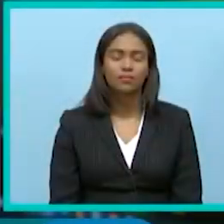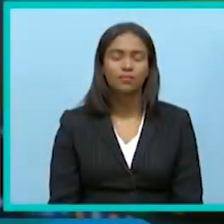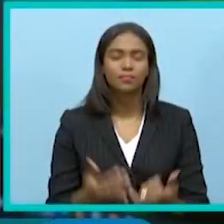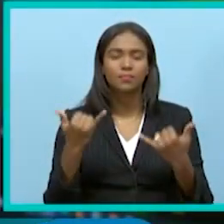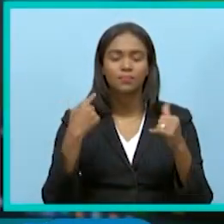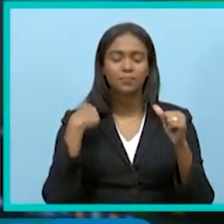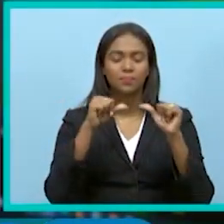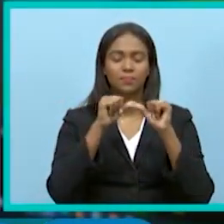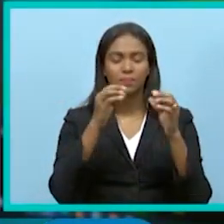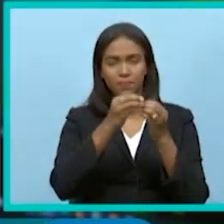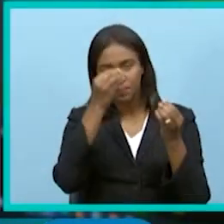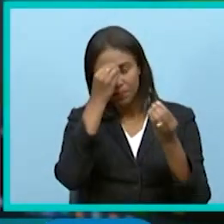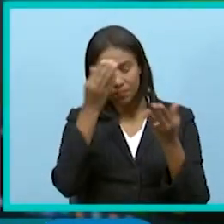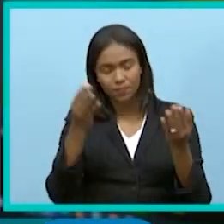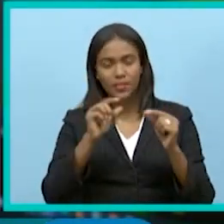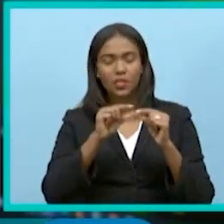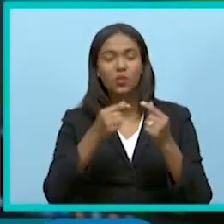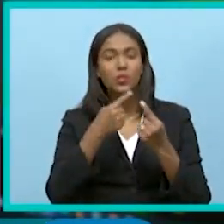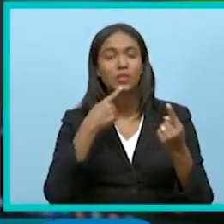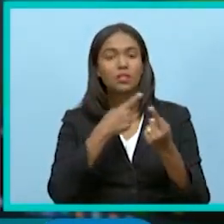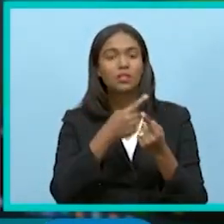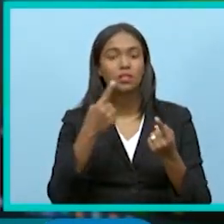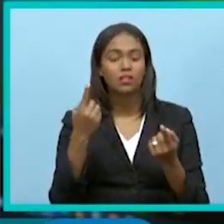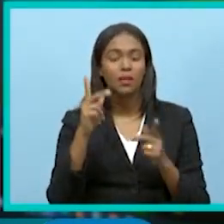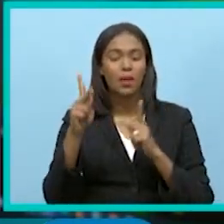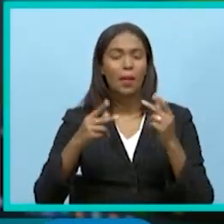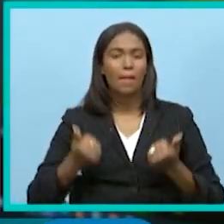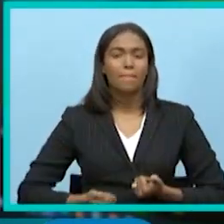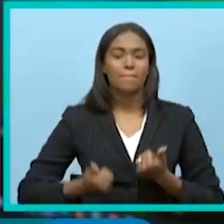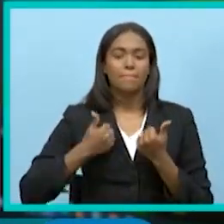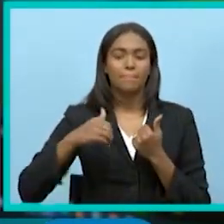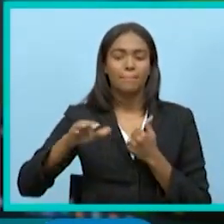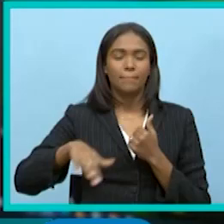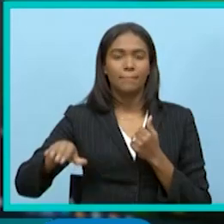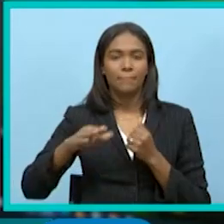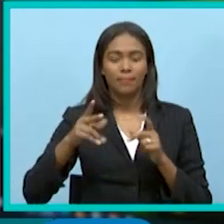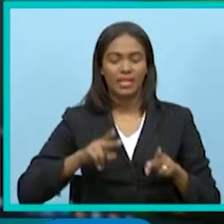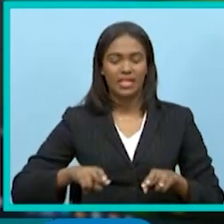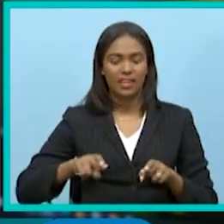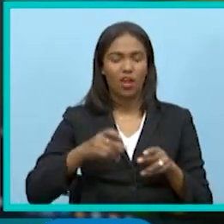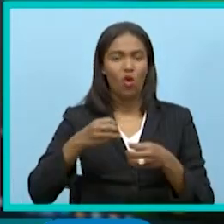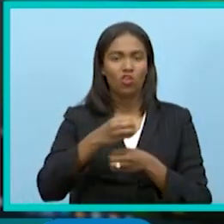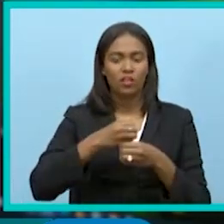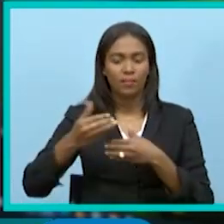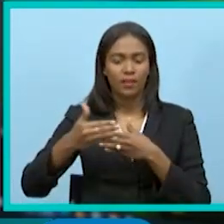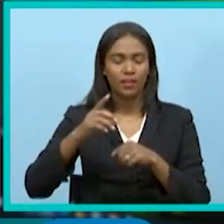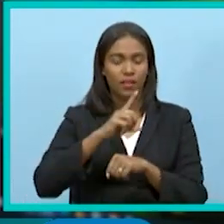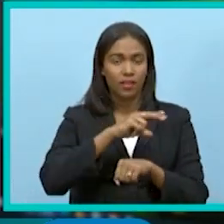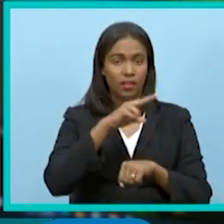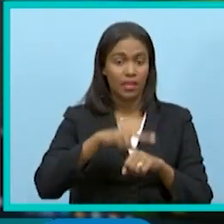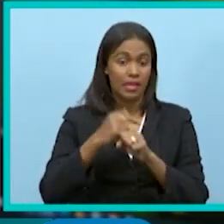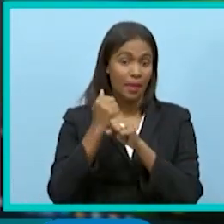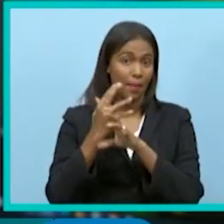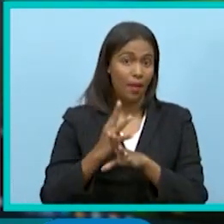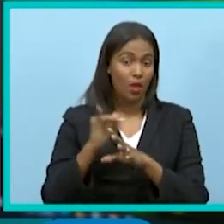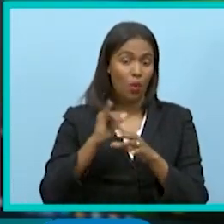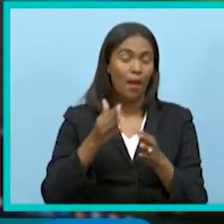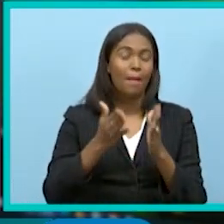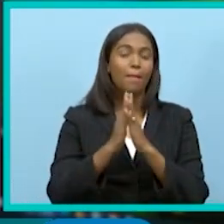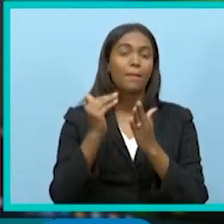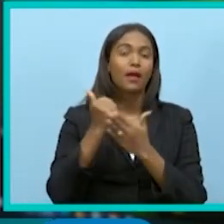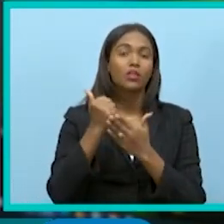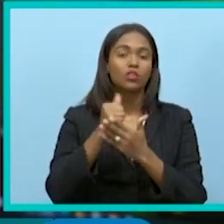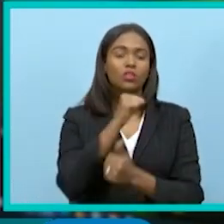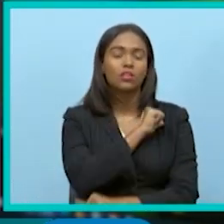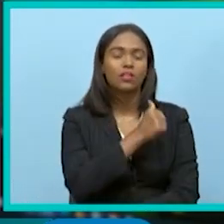Seguimos con más informaciones acá en la Central de Noticias. Moradores del dique del ensanche Rivera de Lozama en el Distrito Nacional se preparan y además piden ayuda a las autoridades del